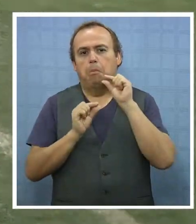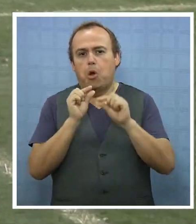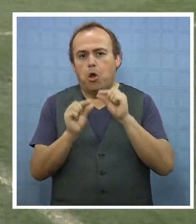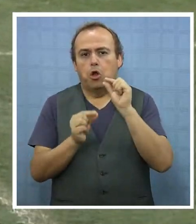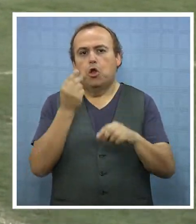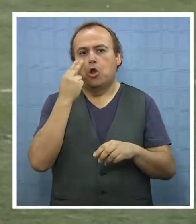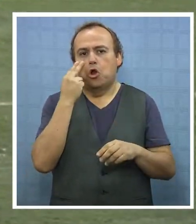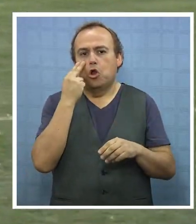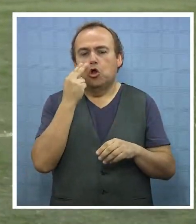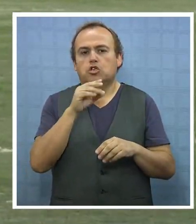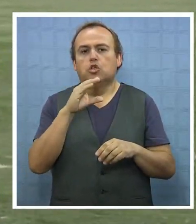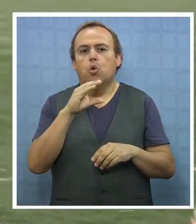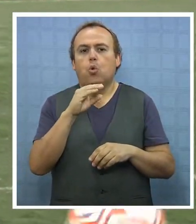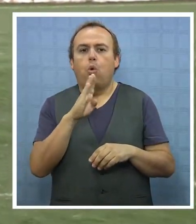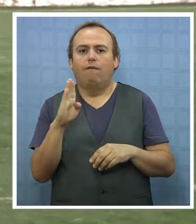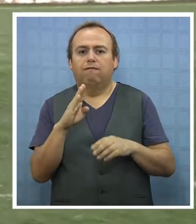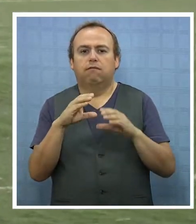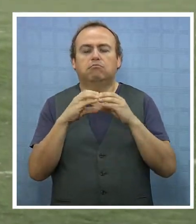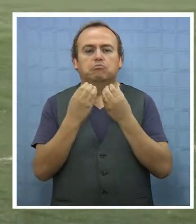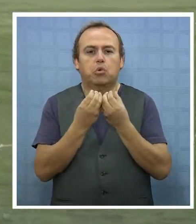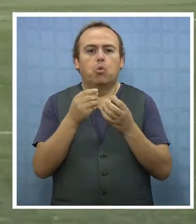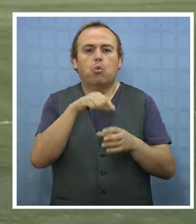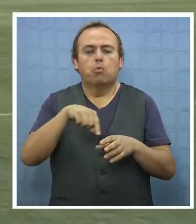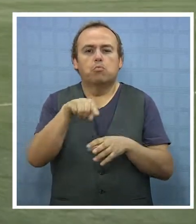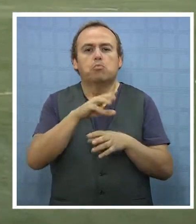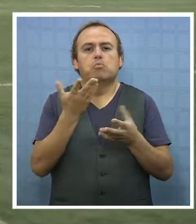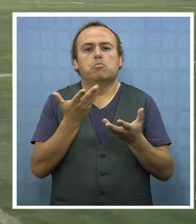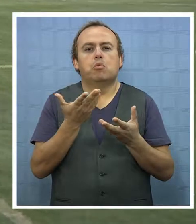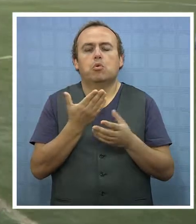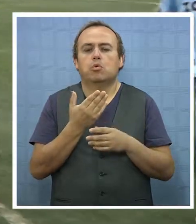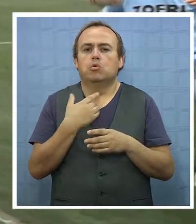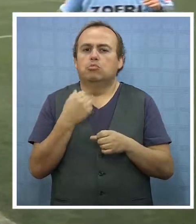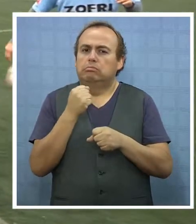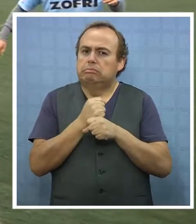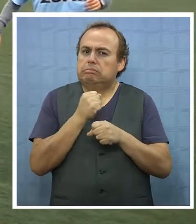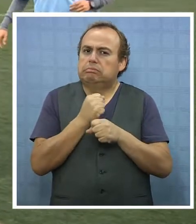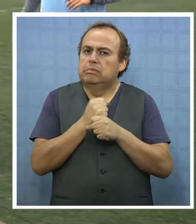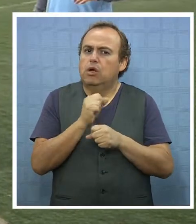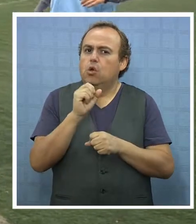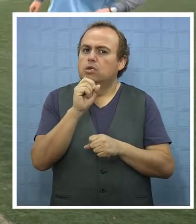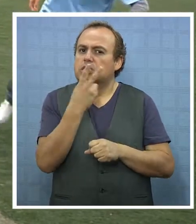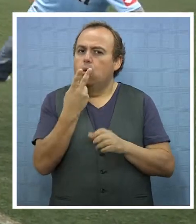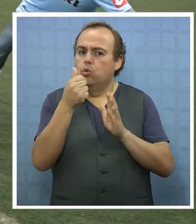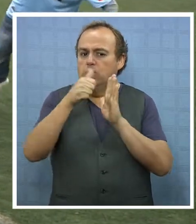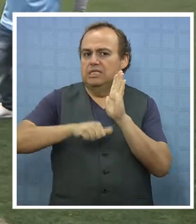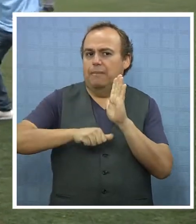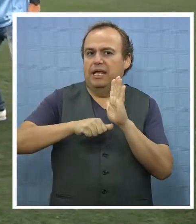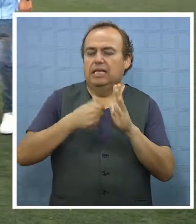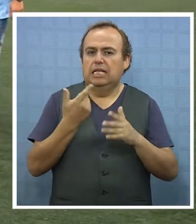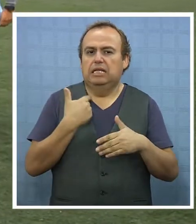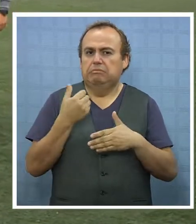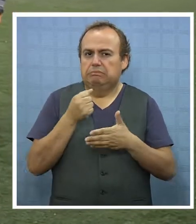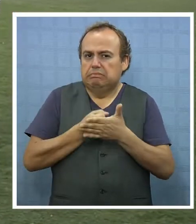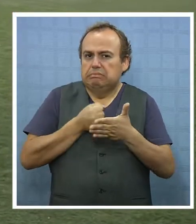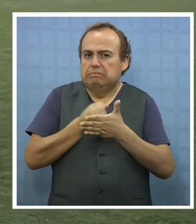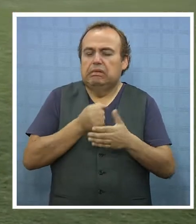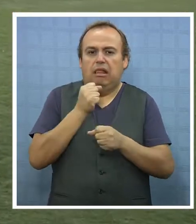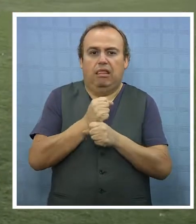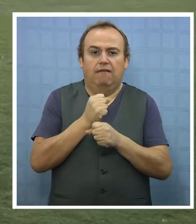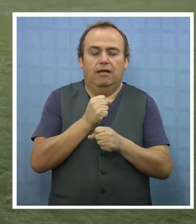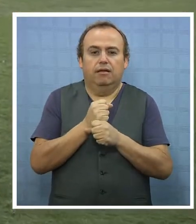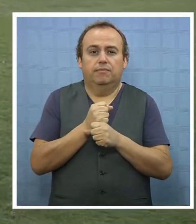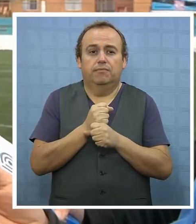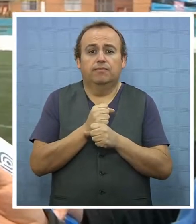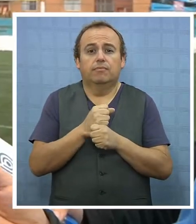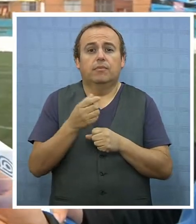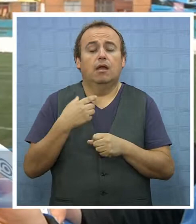conocer del club y sus aspiraciones para lo que será un duro segundo semestre. Tengo un compañero acá que